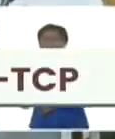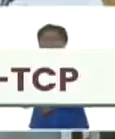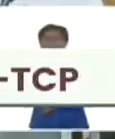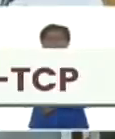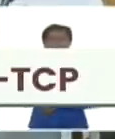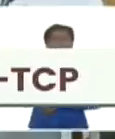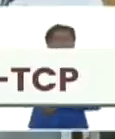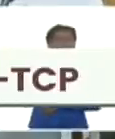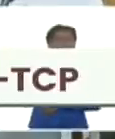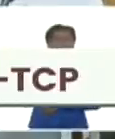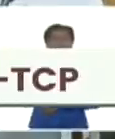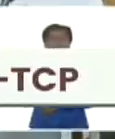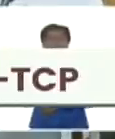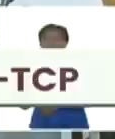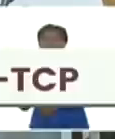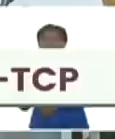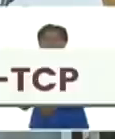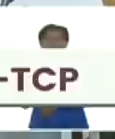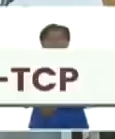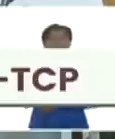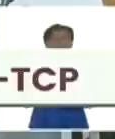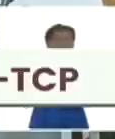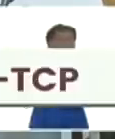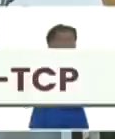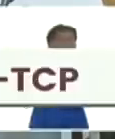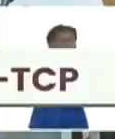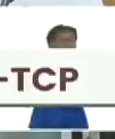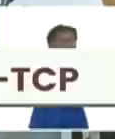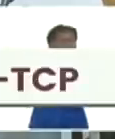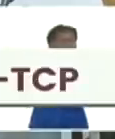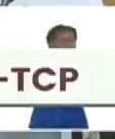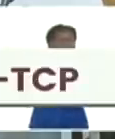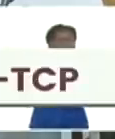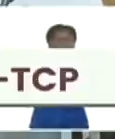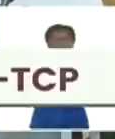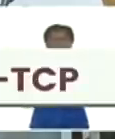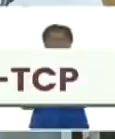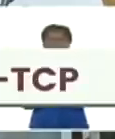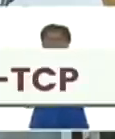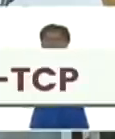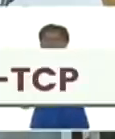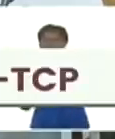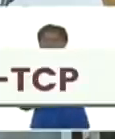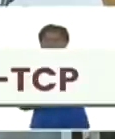de todas las agresiones que los Estados Unidos han venido